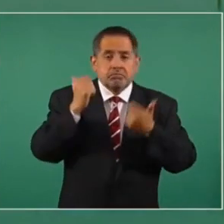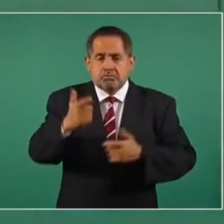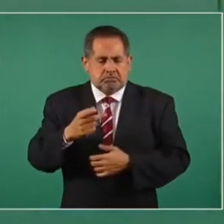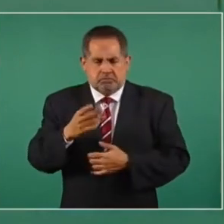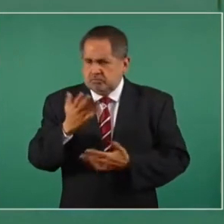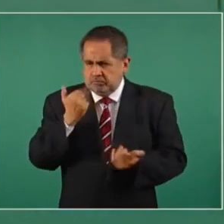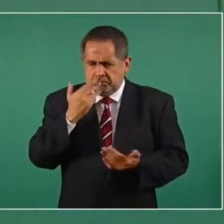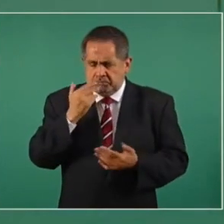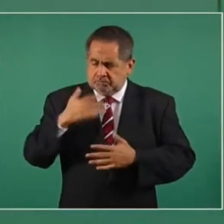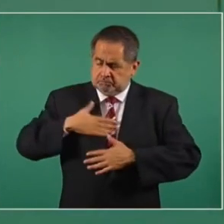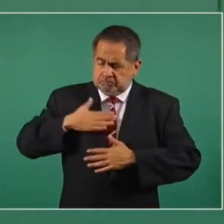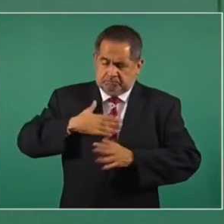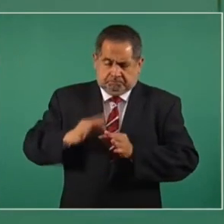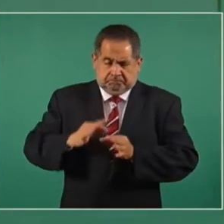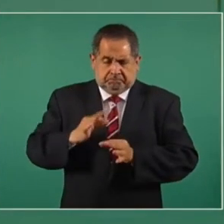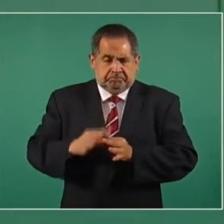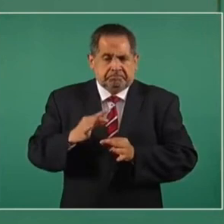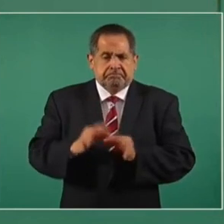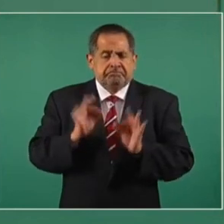participaciones,